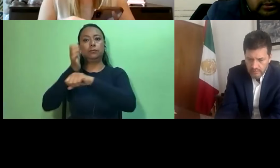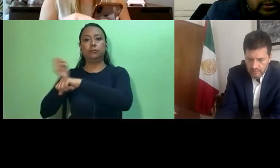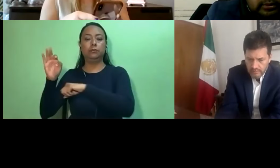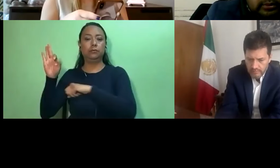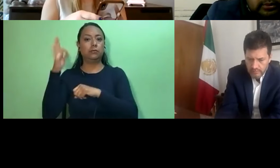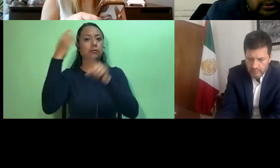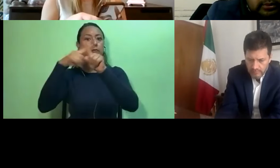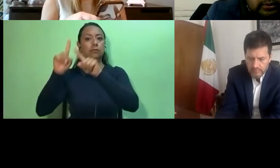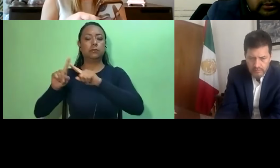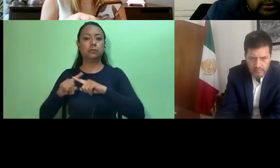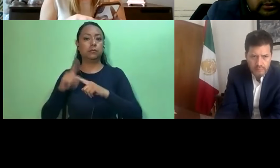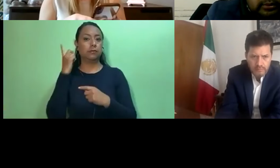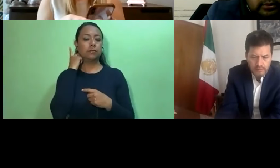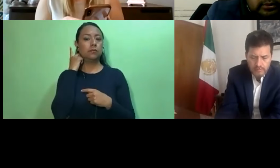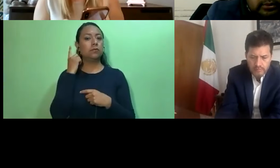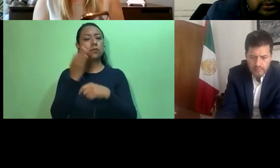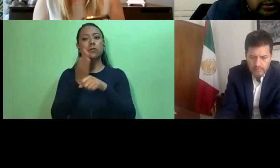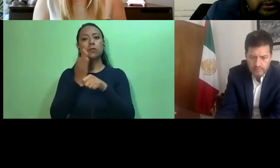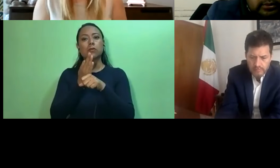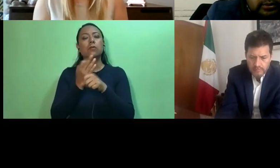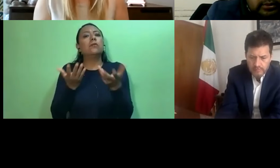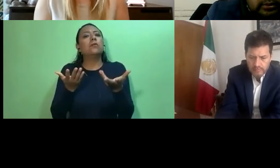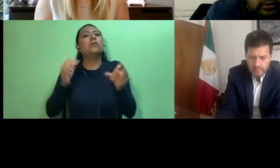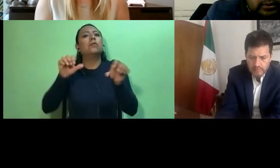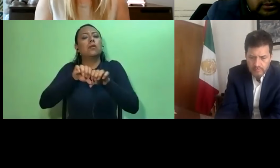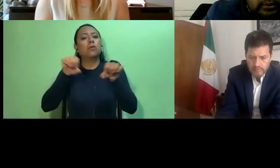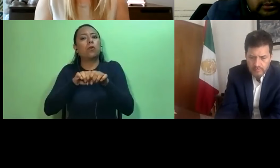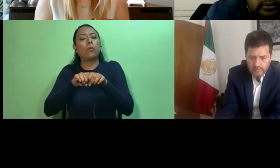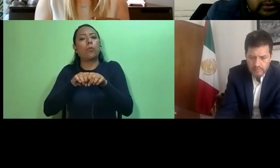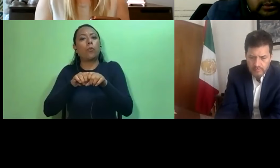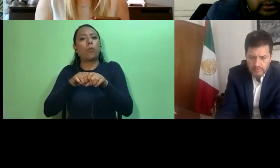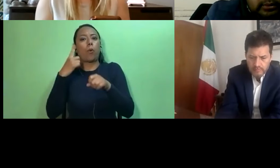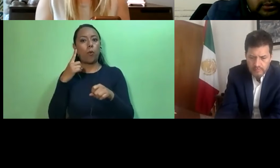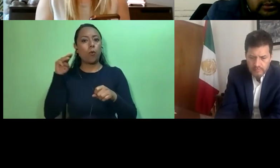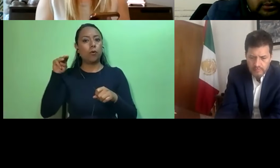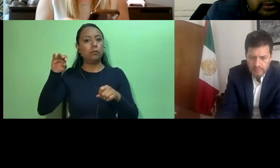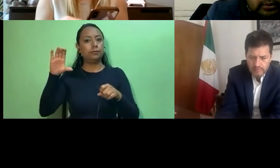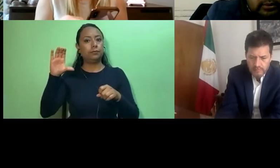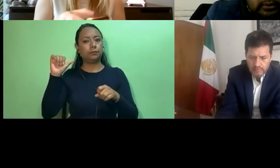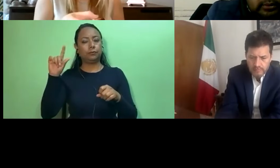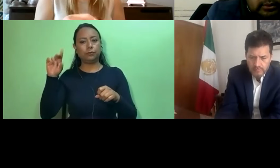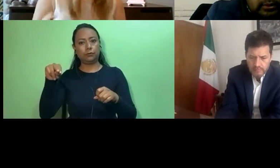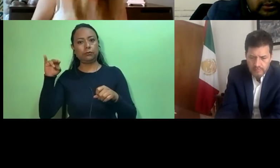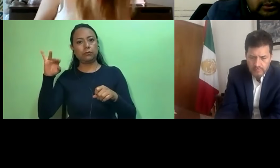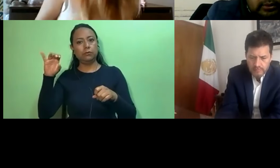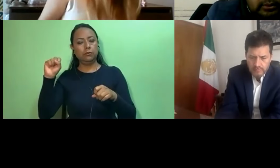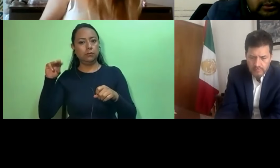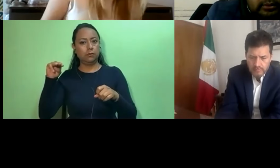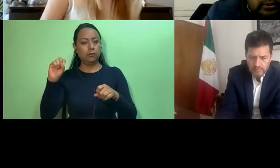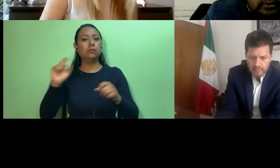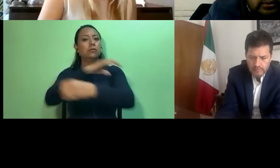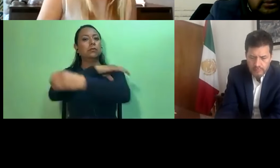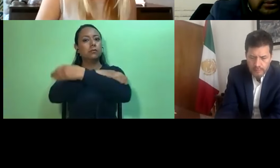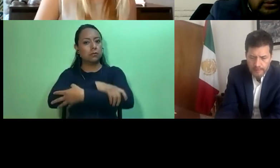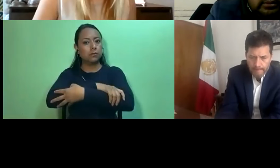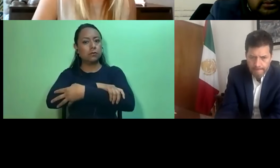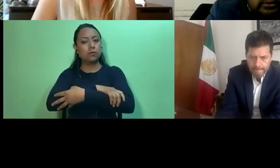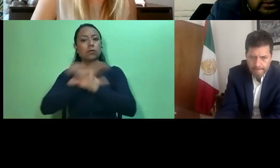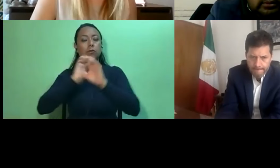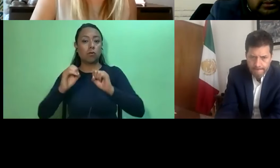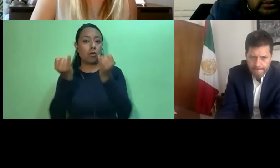diputado, opera bajo un mecanismo de solidaridad y de